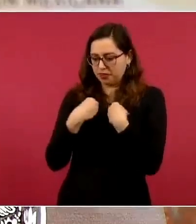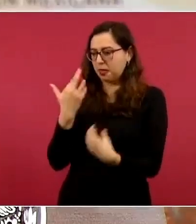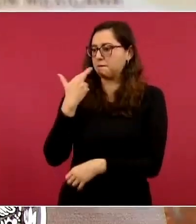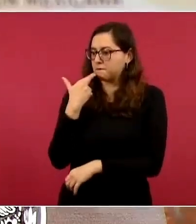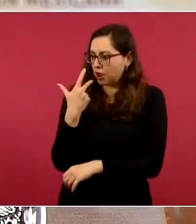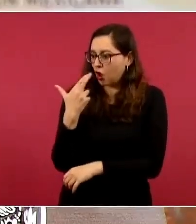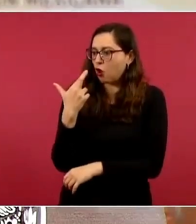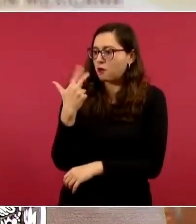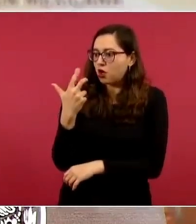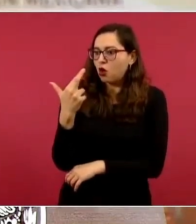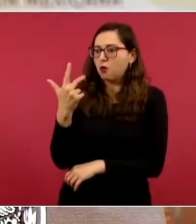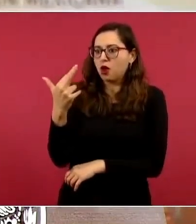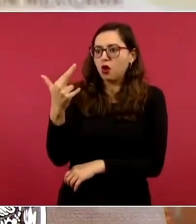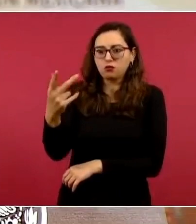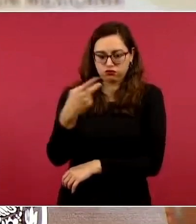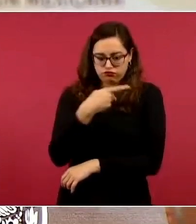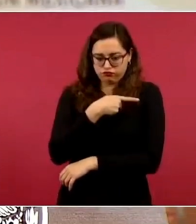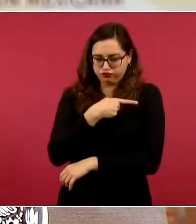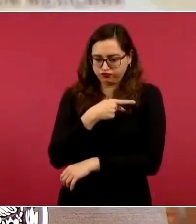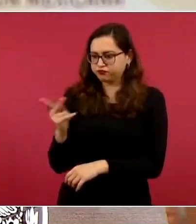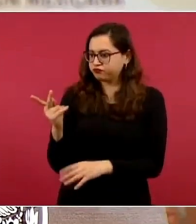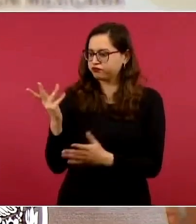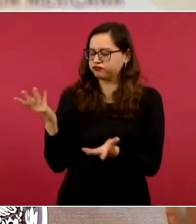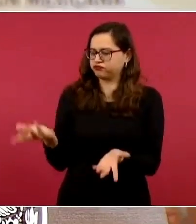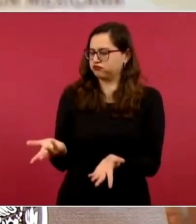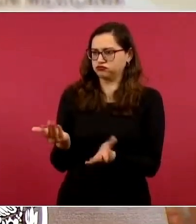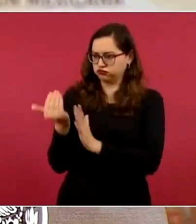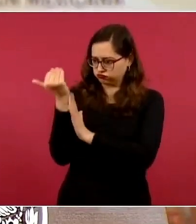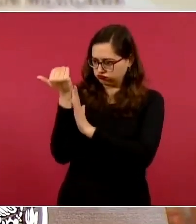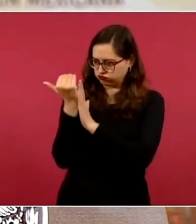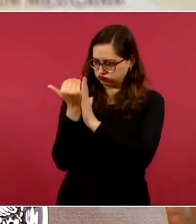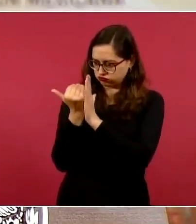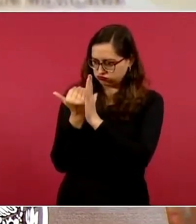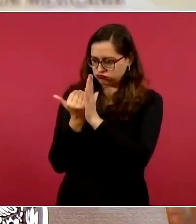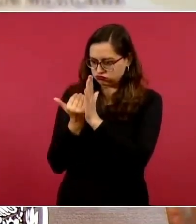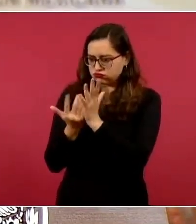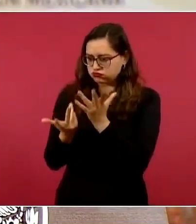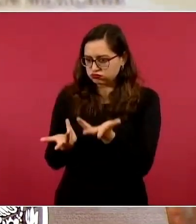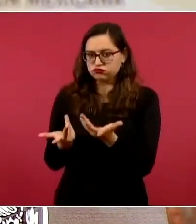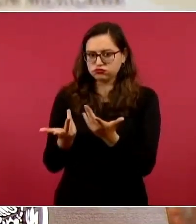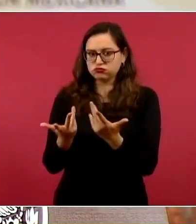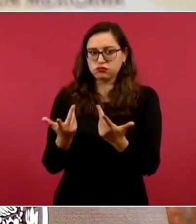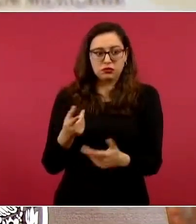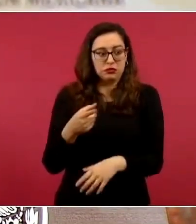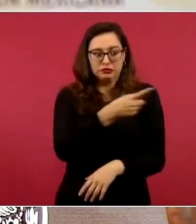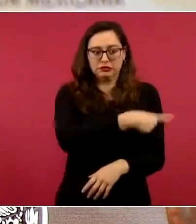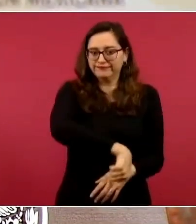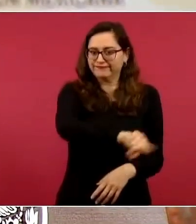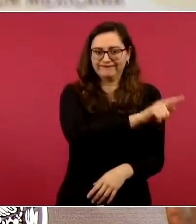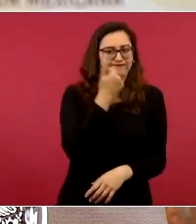precisamente lo que no quieren que exista, la movilidad